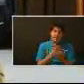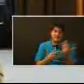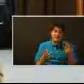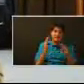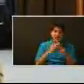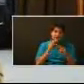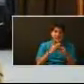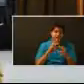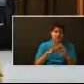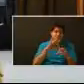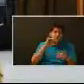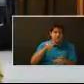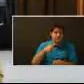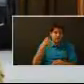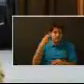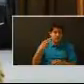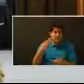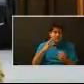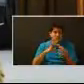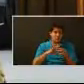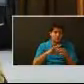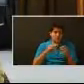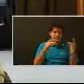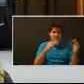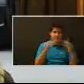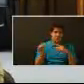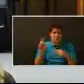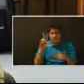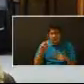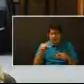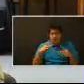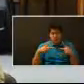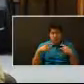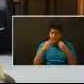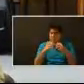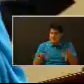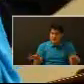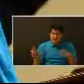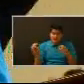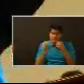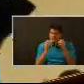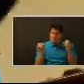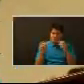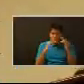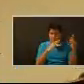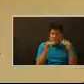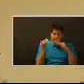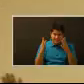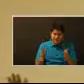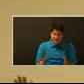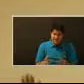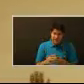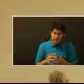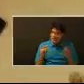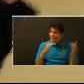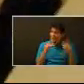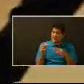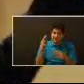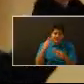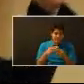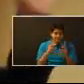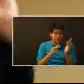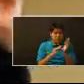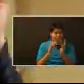Jehová de los ejércitos, que no ha perdido ninguna batalla. En el nombre de Jesús, en